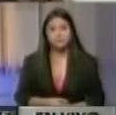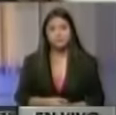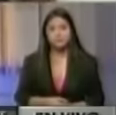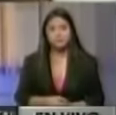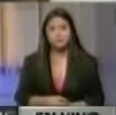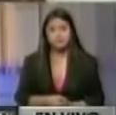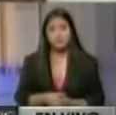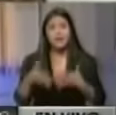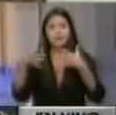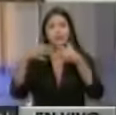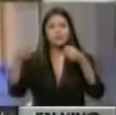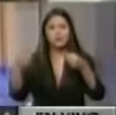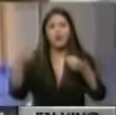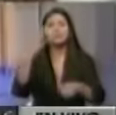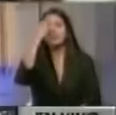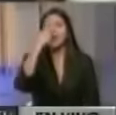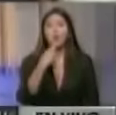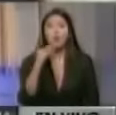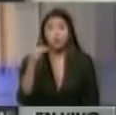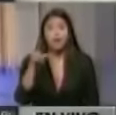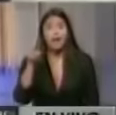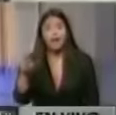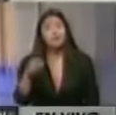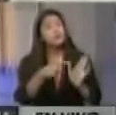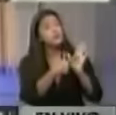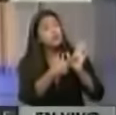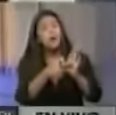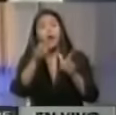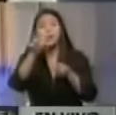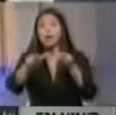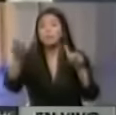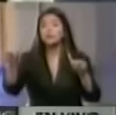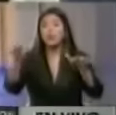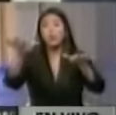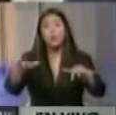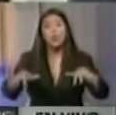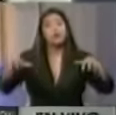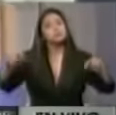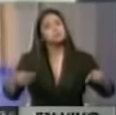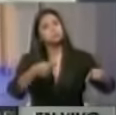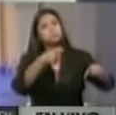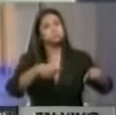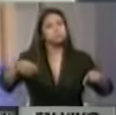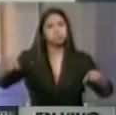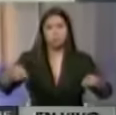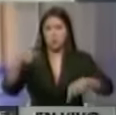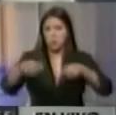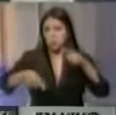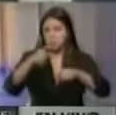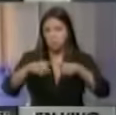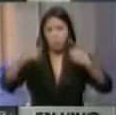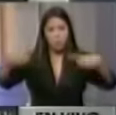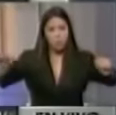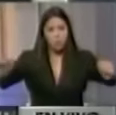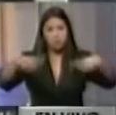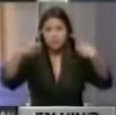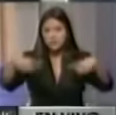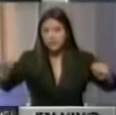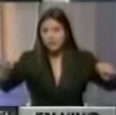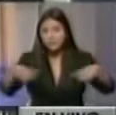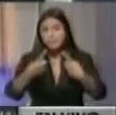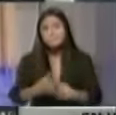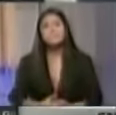del INOF que nos acompañan. Ellos van a deleitar a los presentes interpretando unas piezas musicales